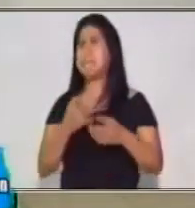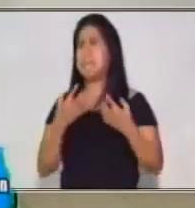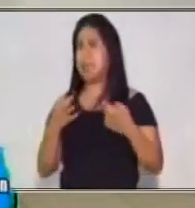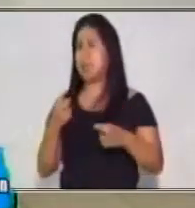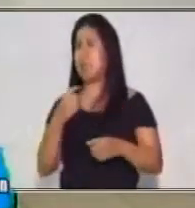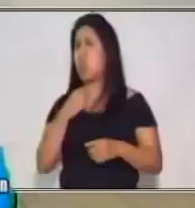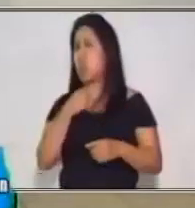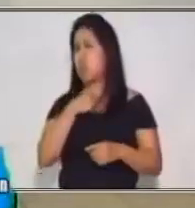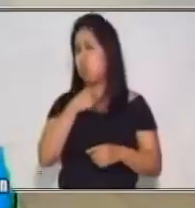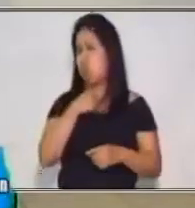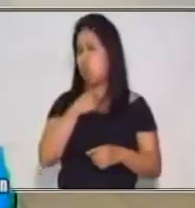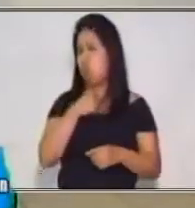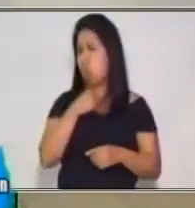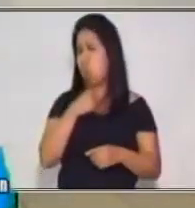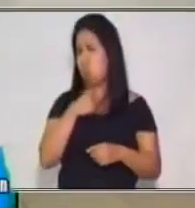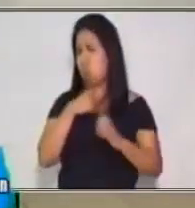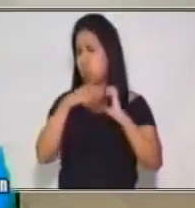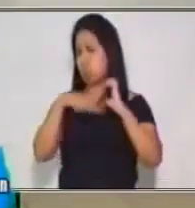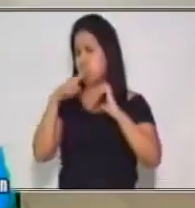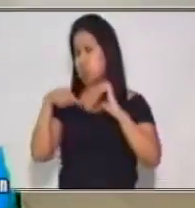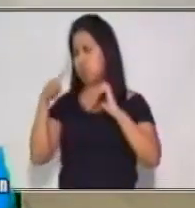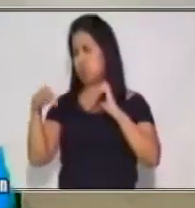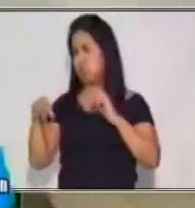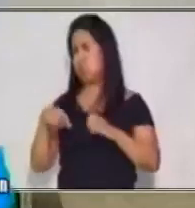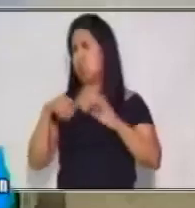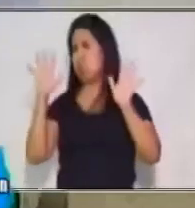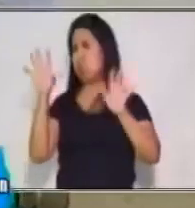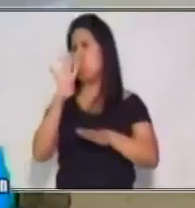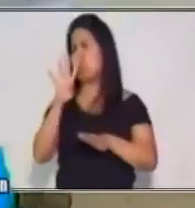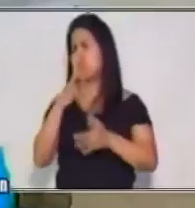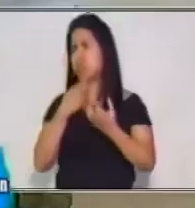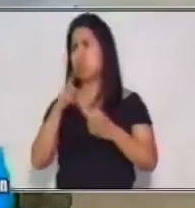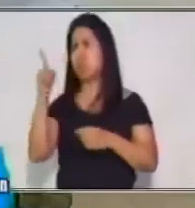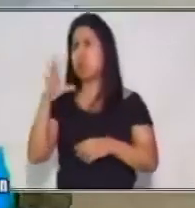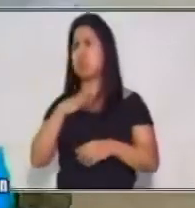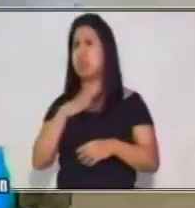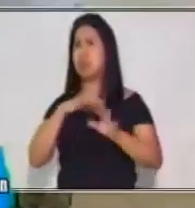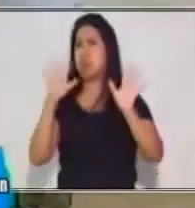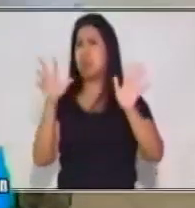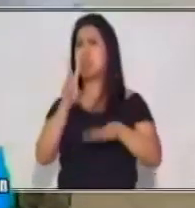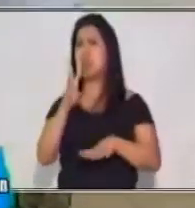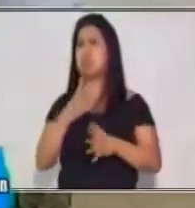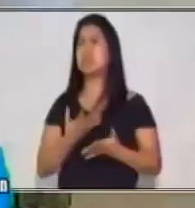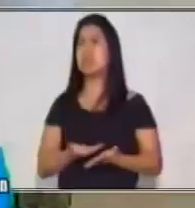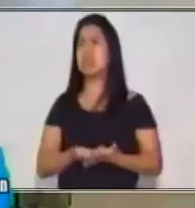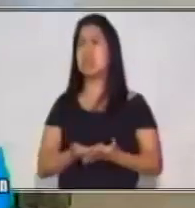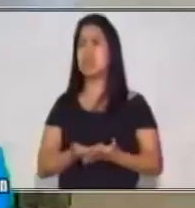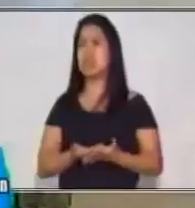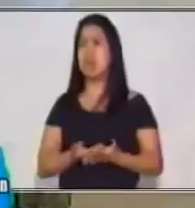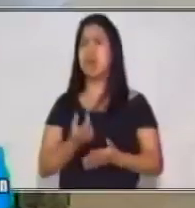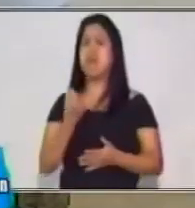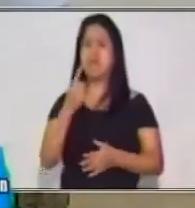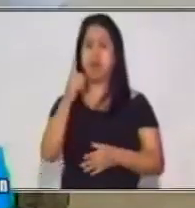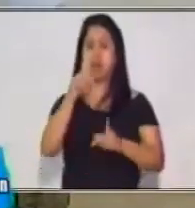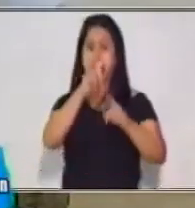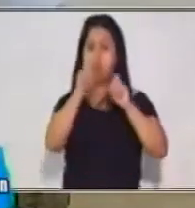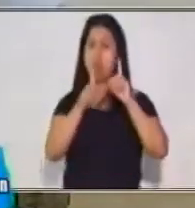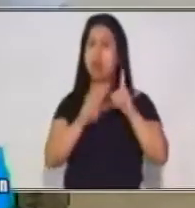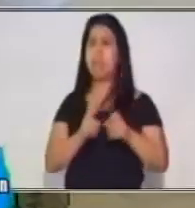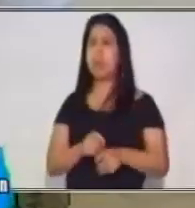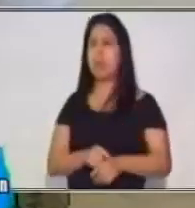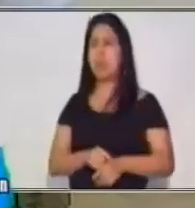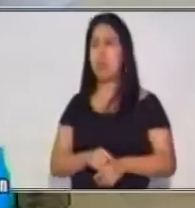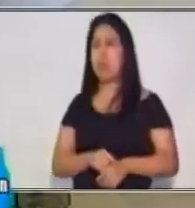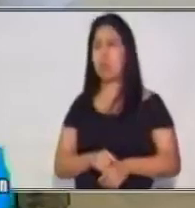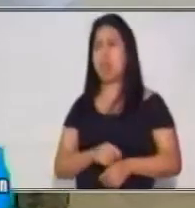5, 6, más 2, 7, 8, más 2, 9, 10, más 2, 12.